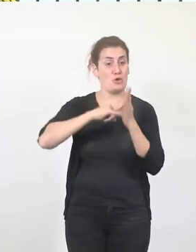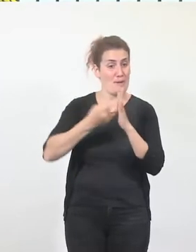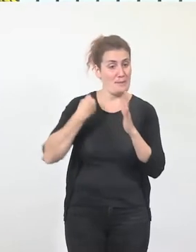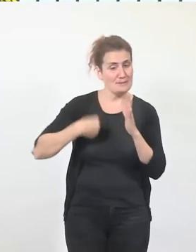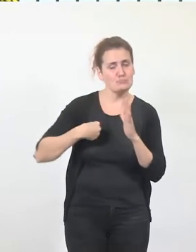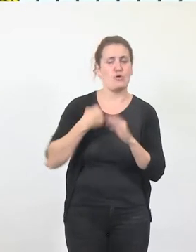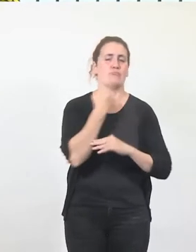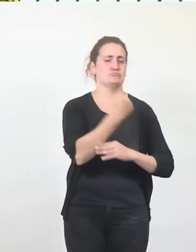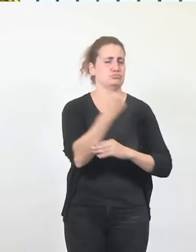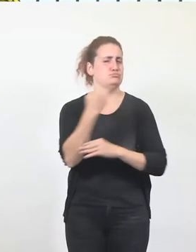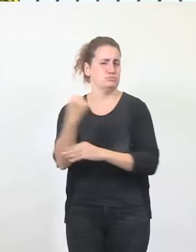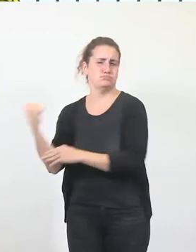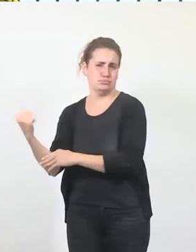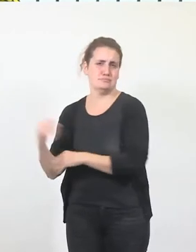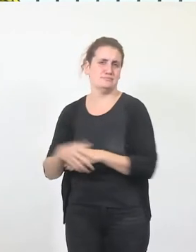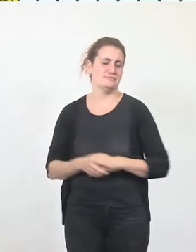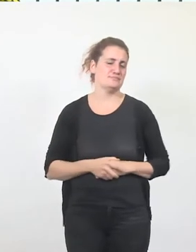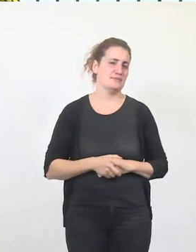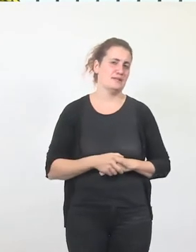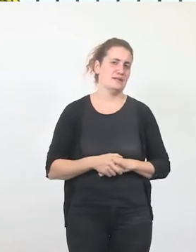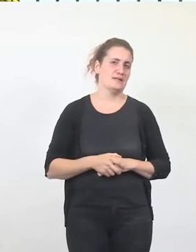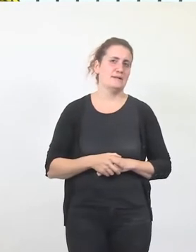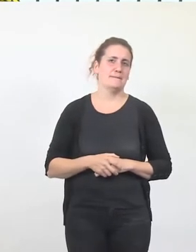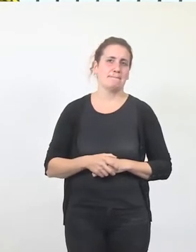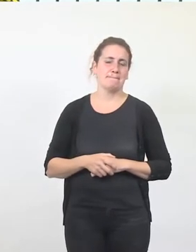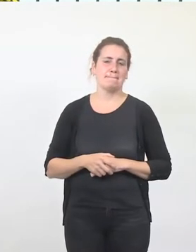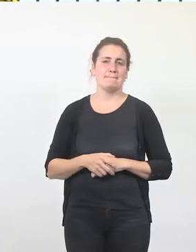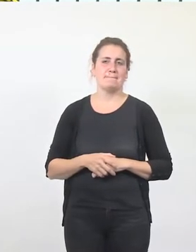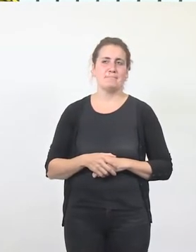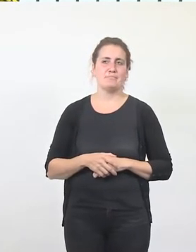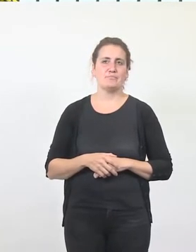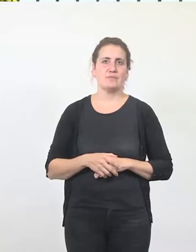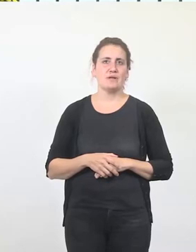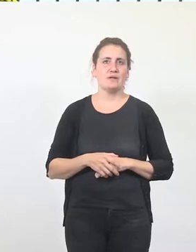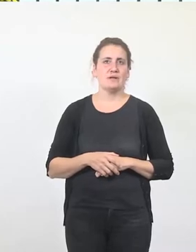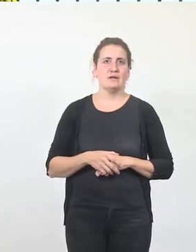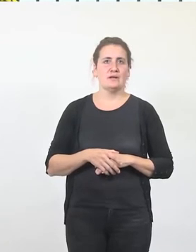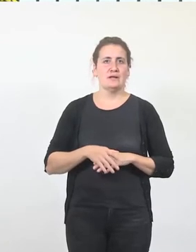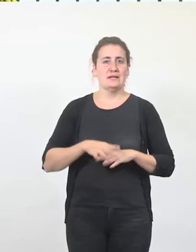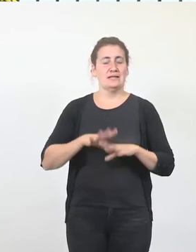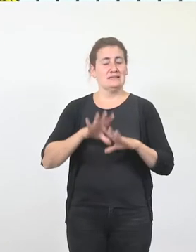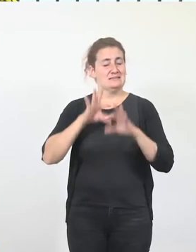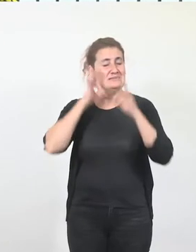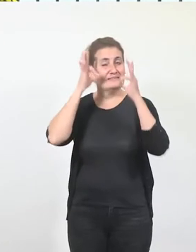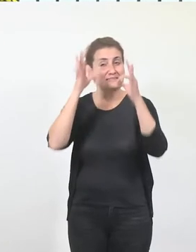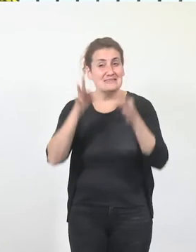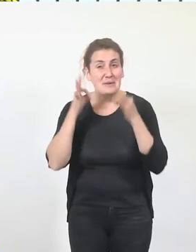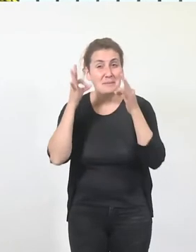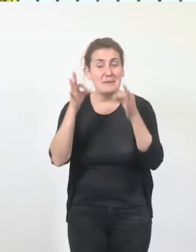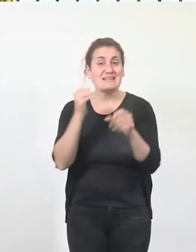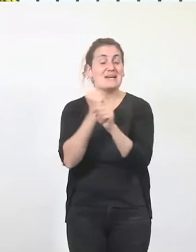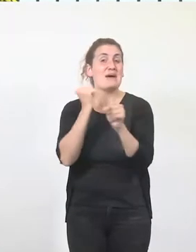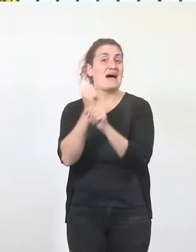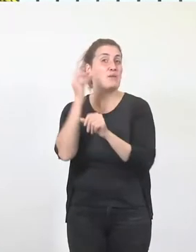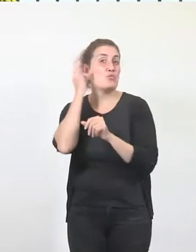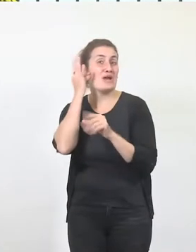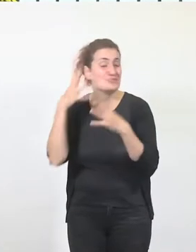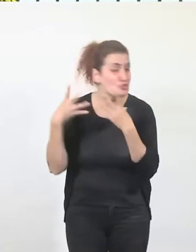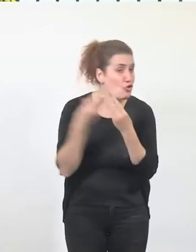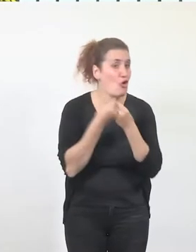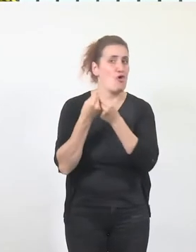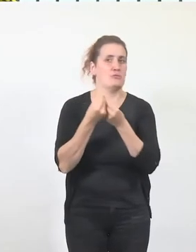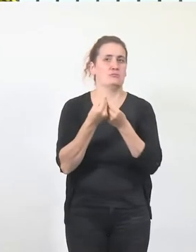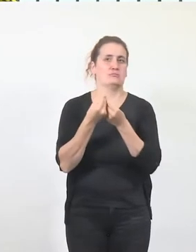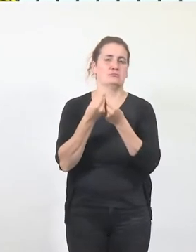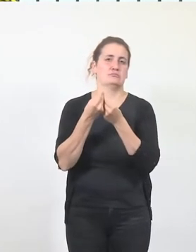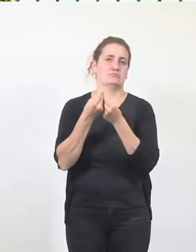programa. Esto siempre la línea de trabajar con las mujeres siempre había sido desde el País Vasco. Yo creo